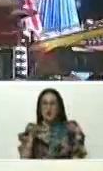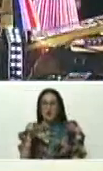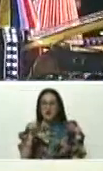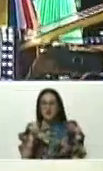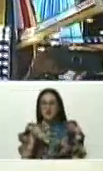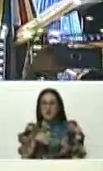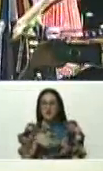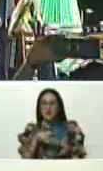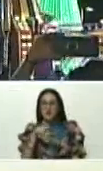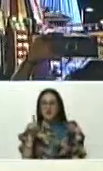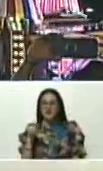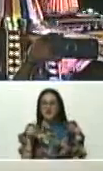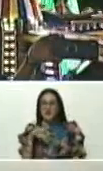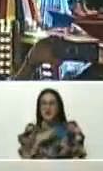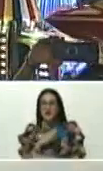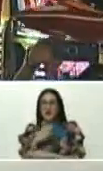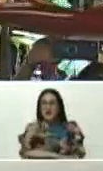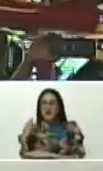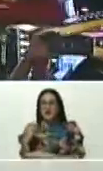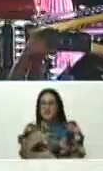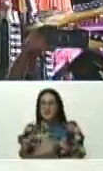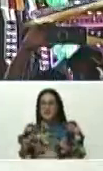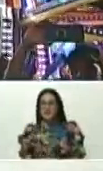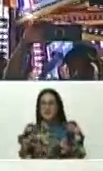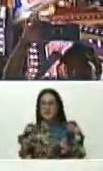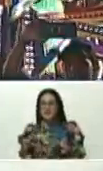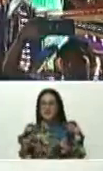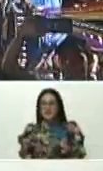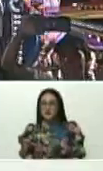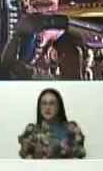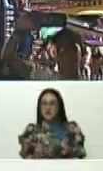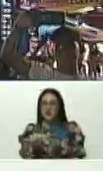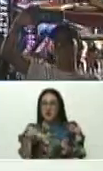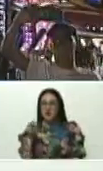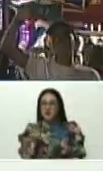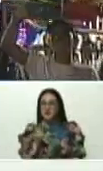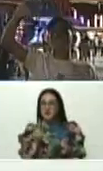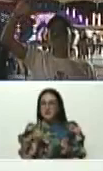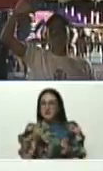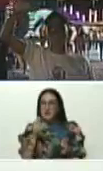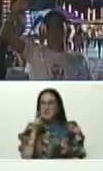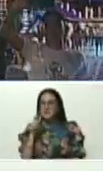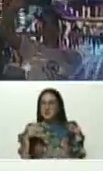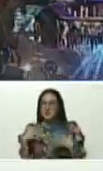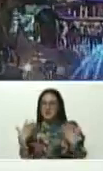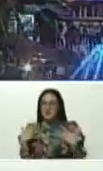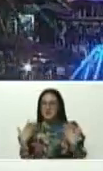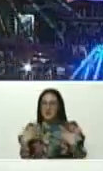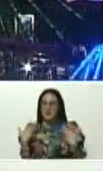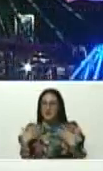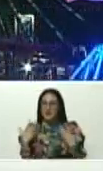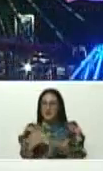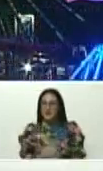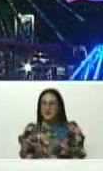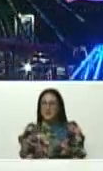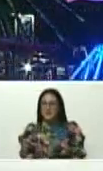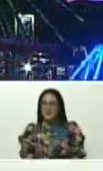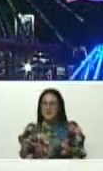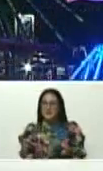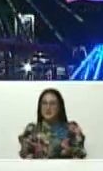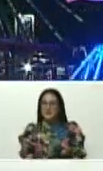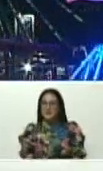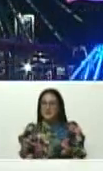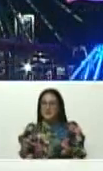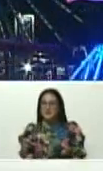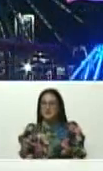zona caribeña del norte de Venezuela. Ahí está la gente disfrutando el vivir